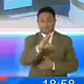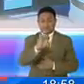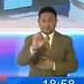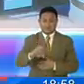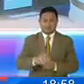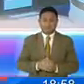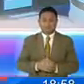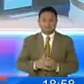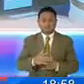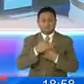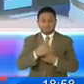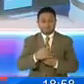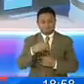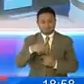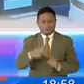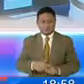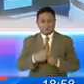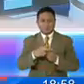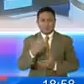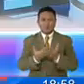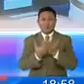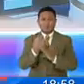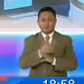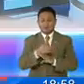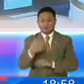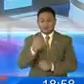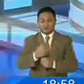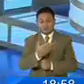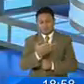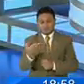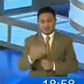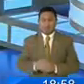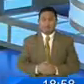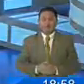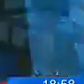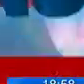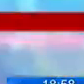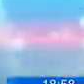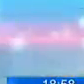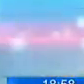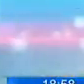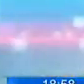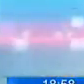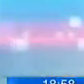www.tvc.com.es. Es un gusto iniciar esta nueva semana laboral con ustedes.